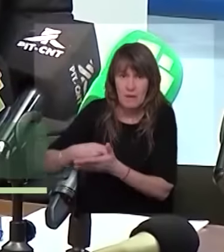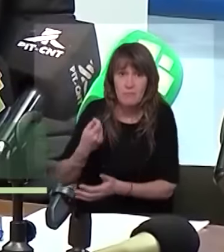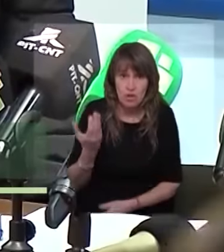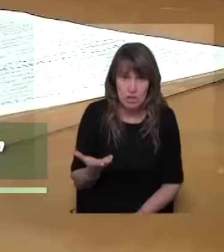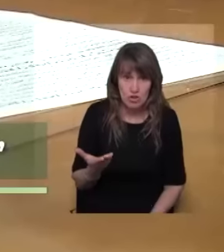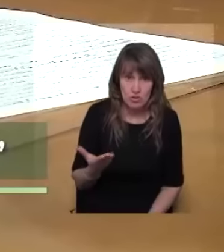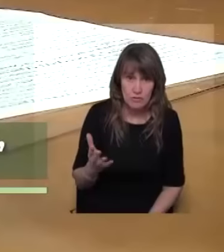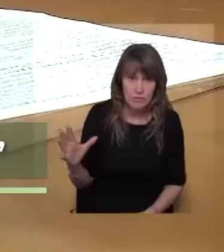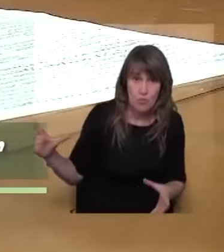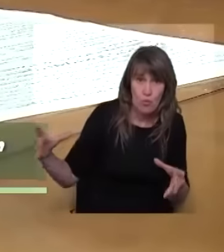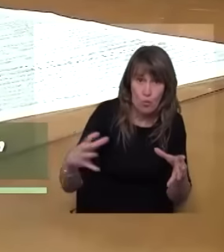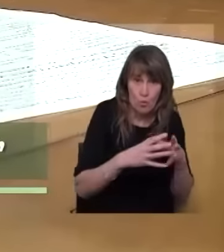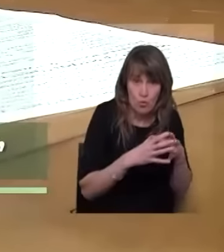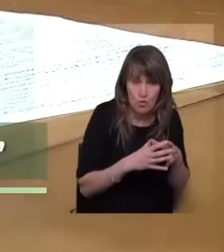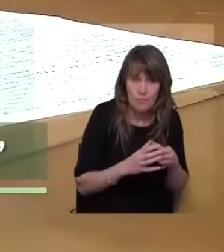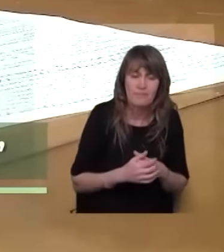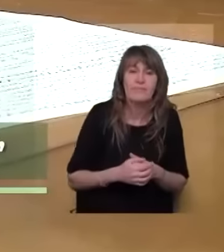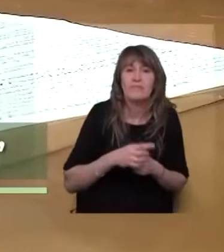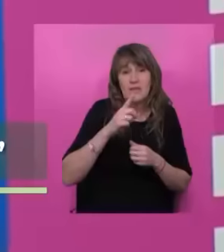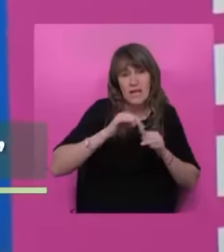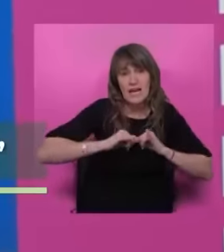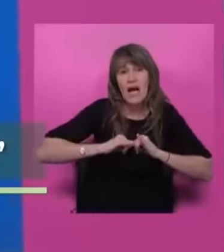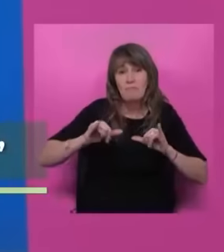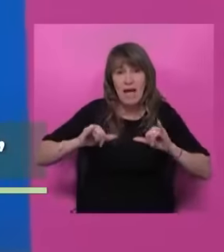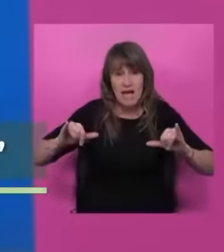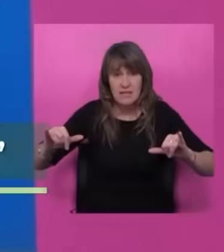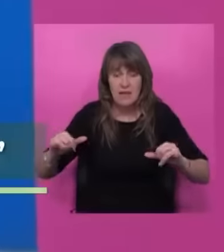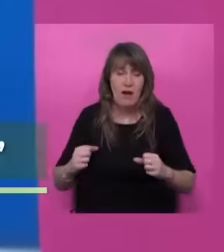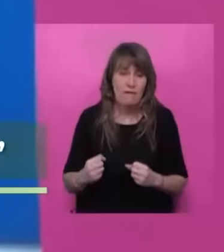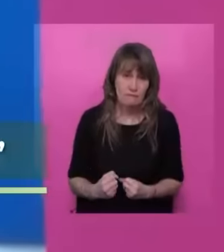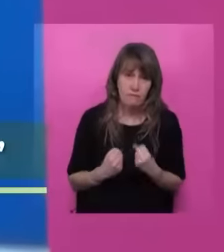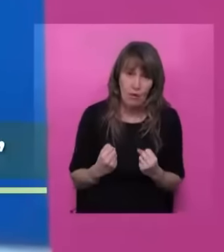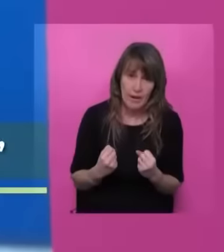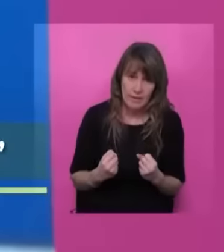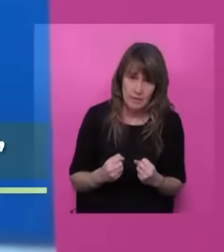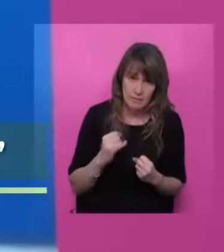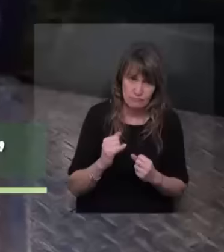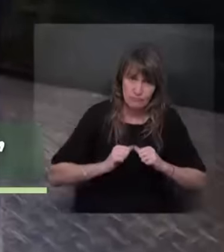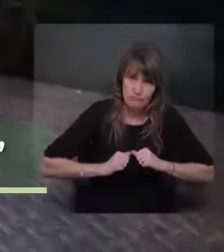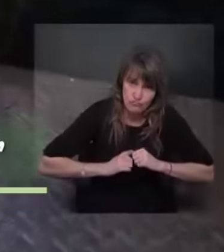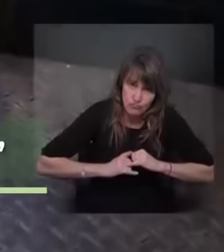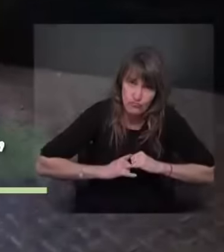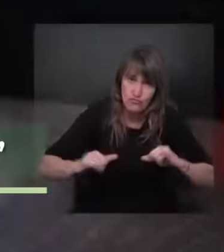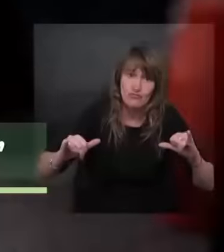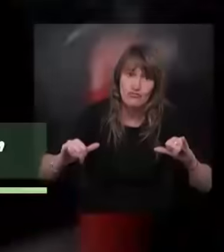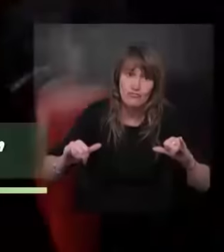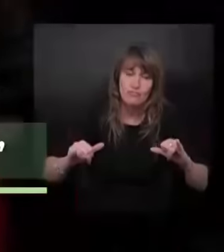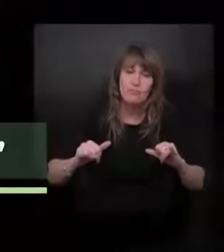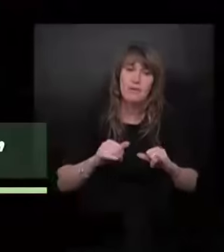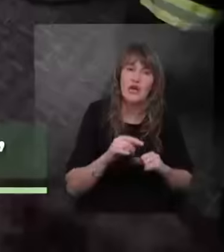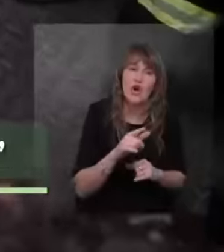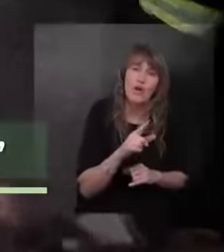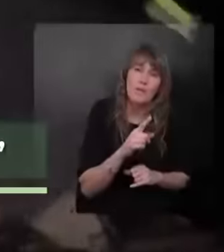plebiscito fue una campaña fuerte eh yo diría de